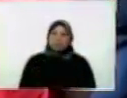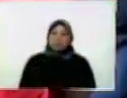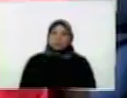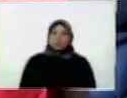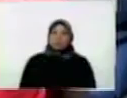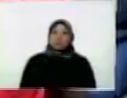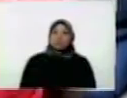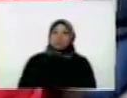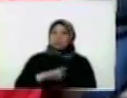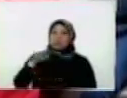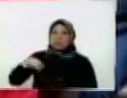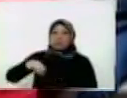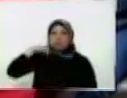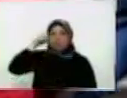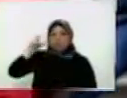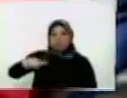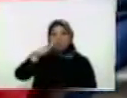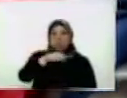Nosotros como pueblo venezolano